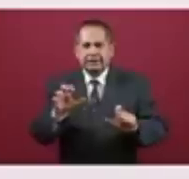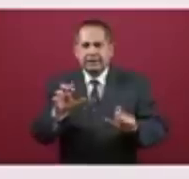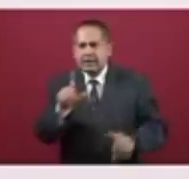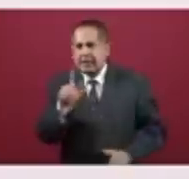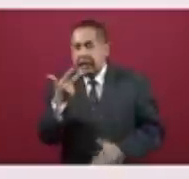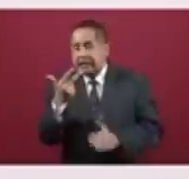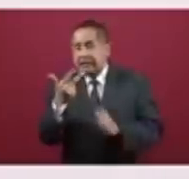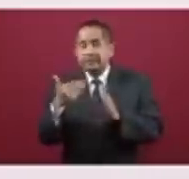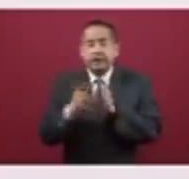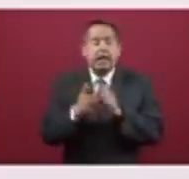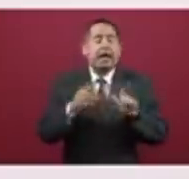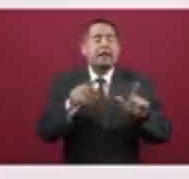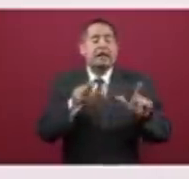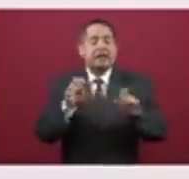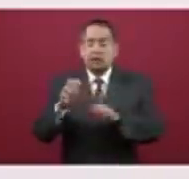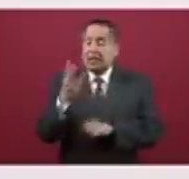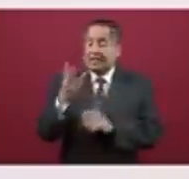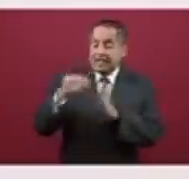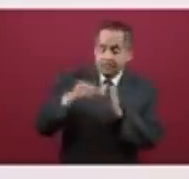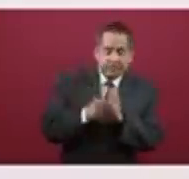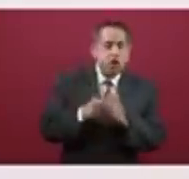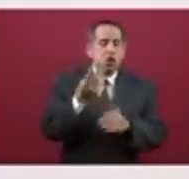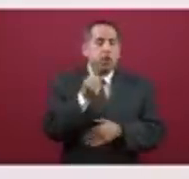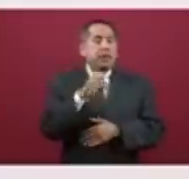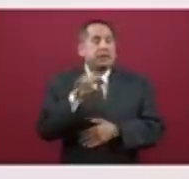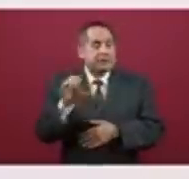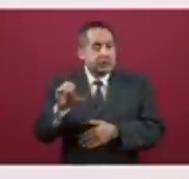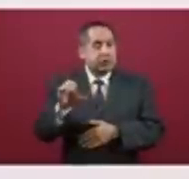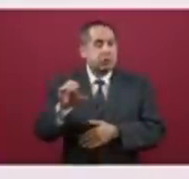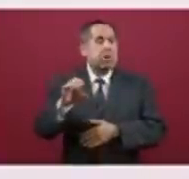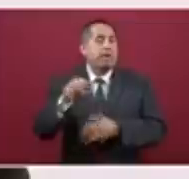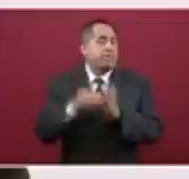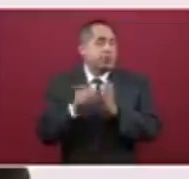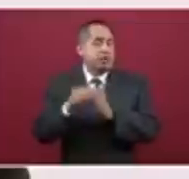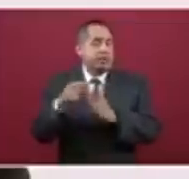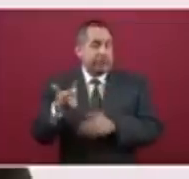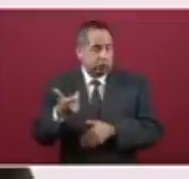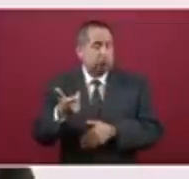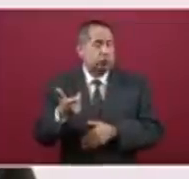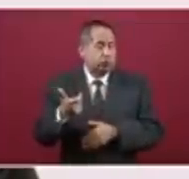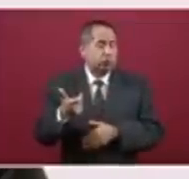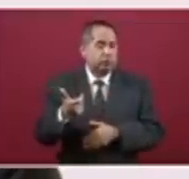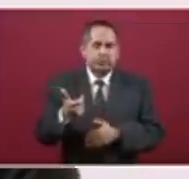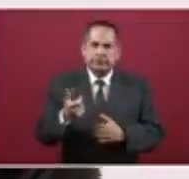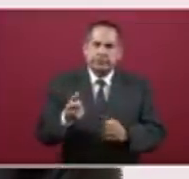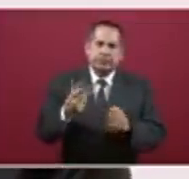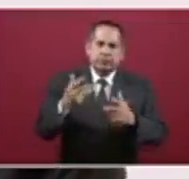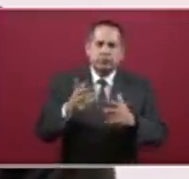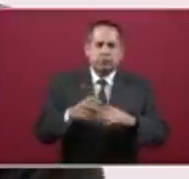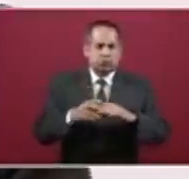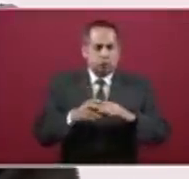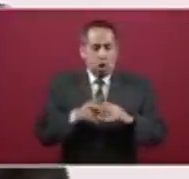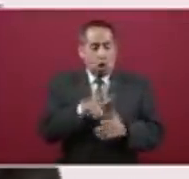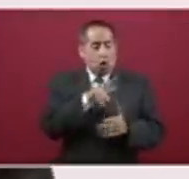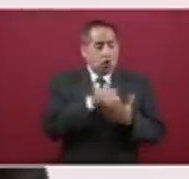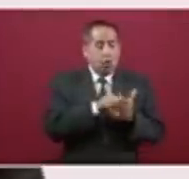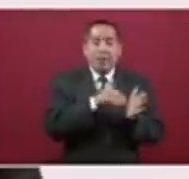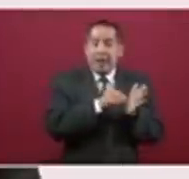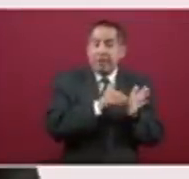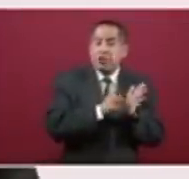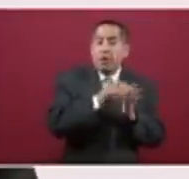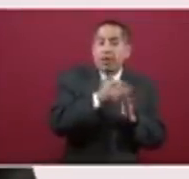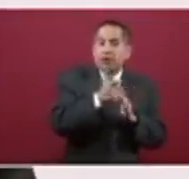mil 900 millones de pesos cifra 8 mil millones de pesos